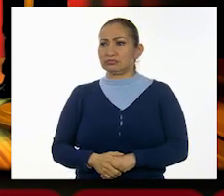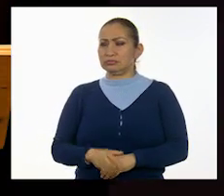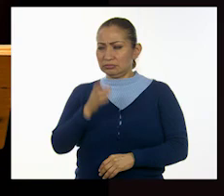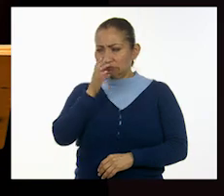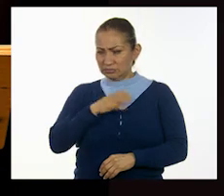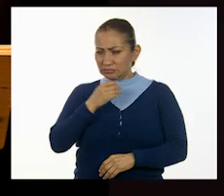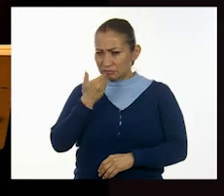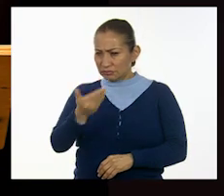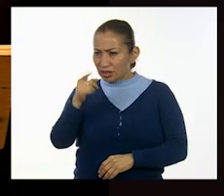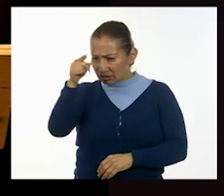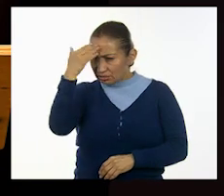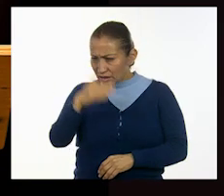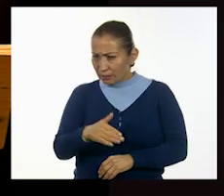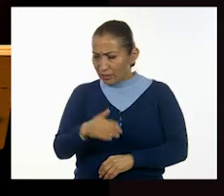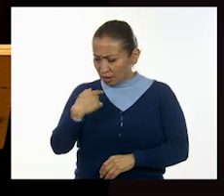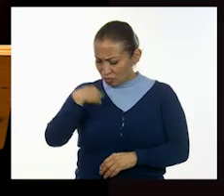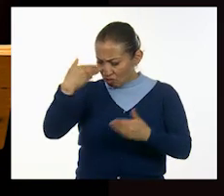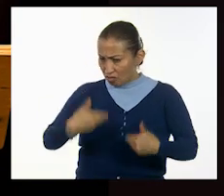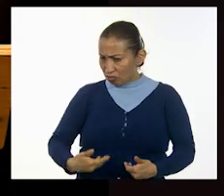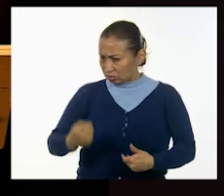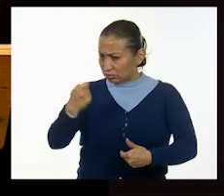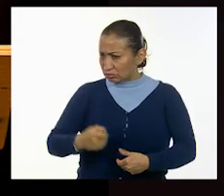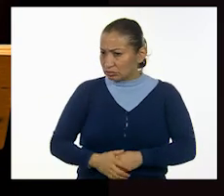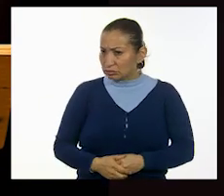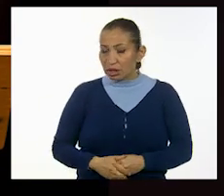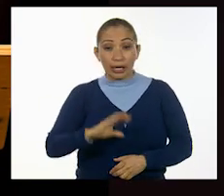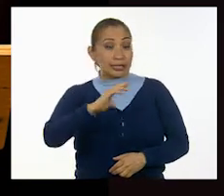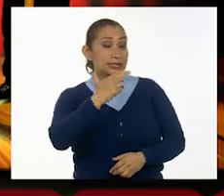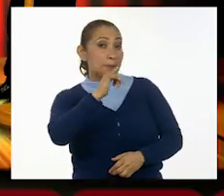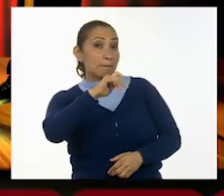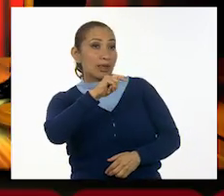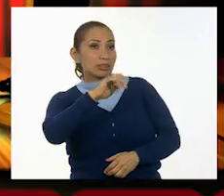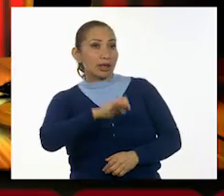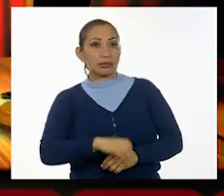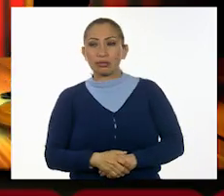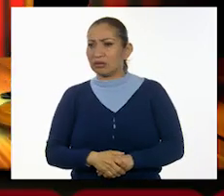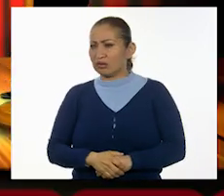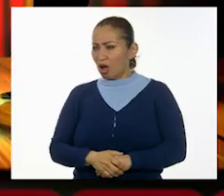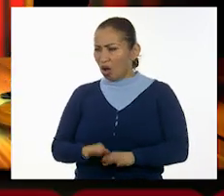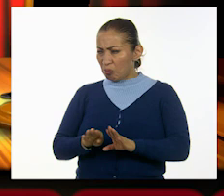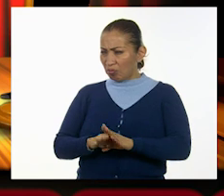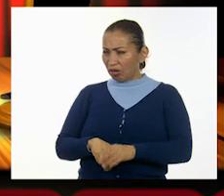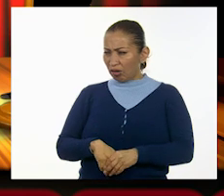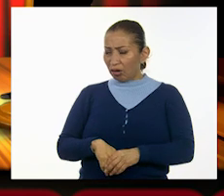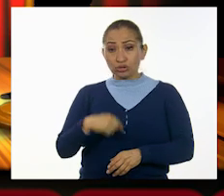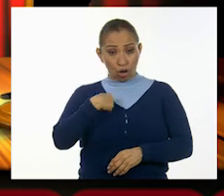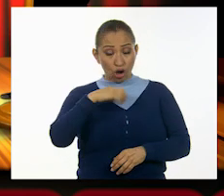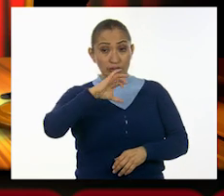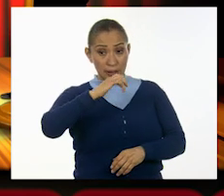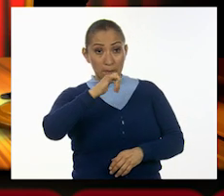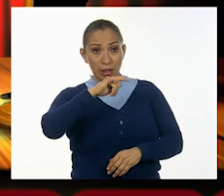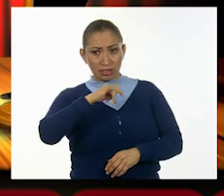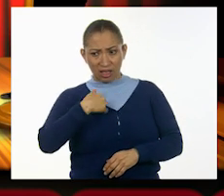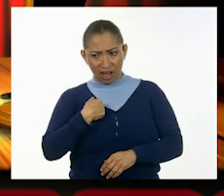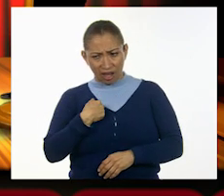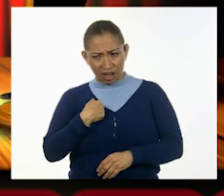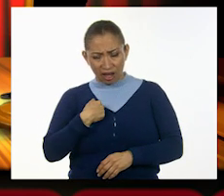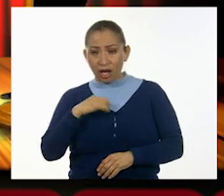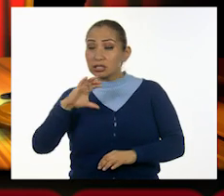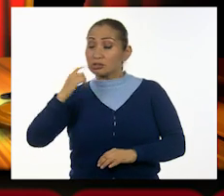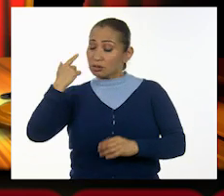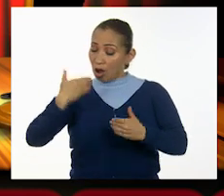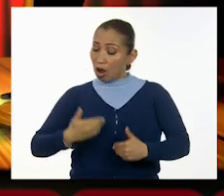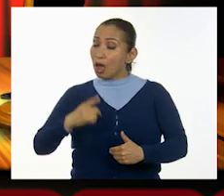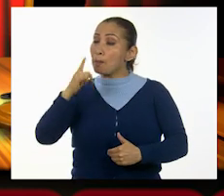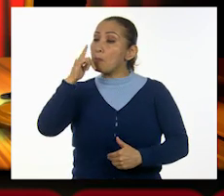Conteste bien. ¿Usted sabe quién soy yo? Chímpete, ¿Cómo? ¿Que yo soy Chímpete? Soy